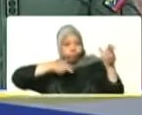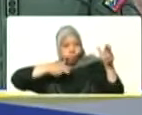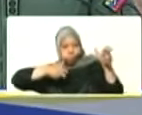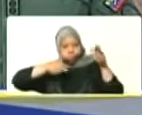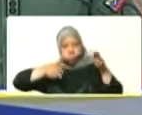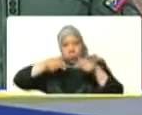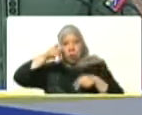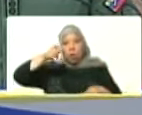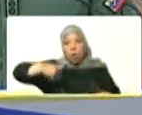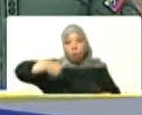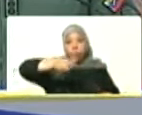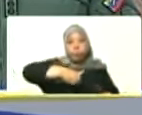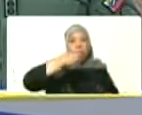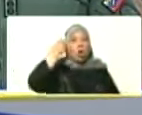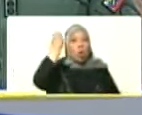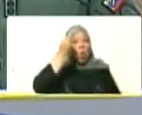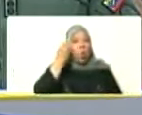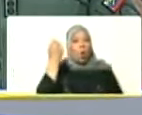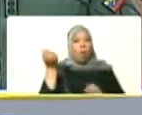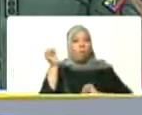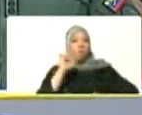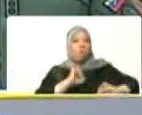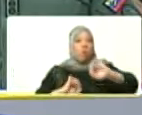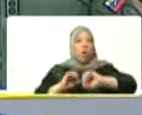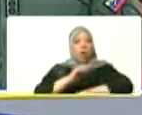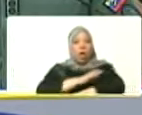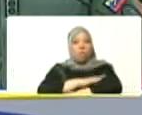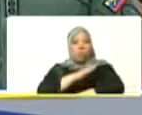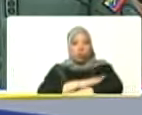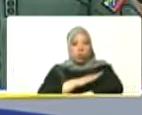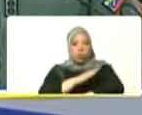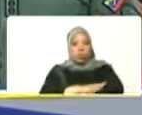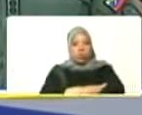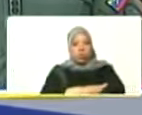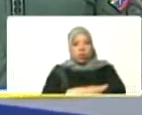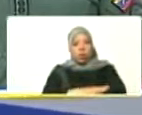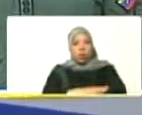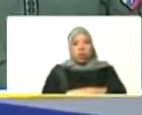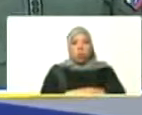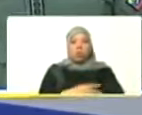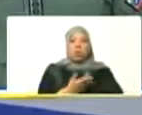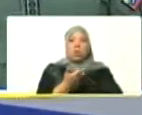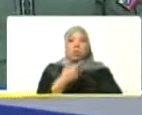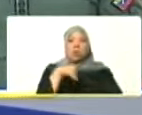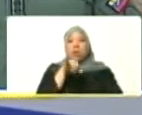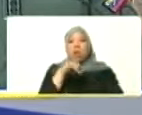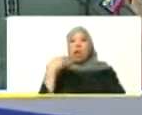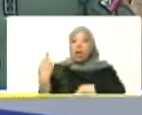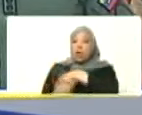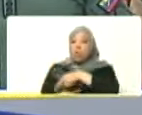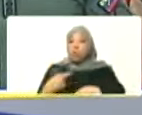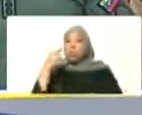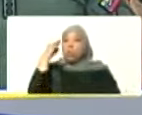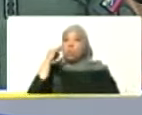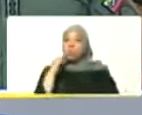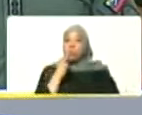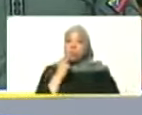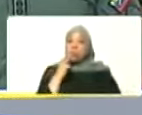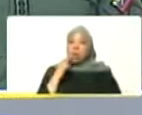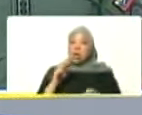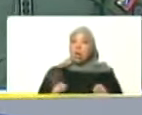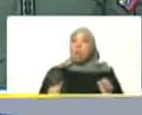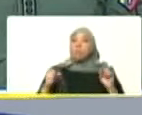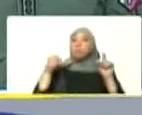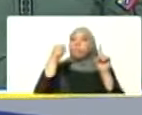el concepto operacional estratégico, tenemos el método de resistencia revolucionaria, y surgió de la